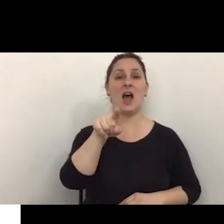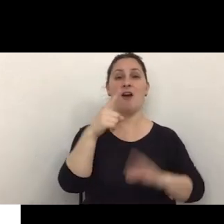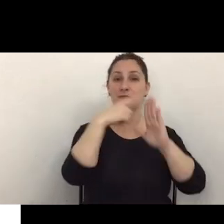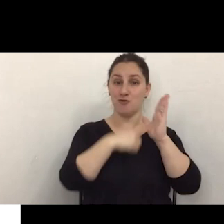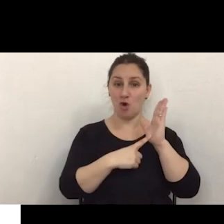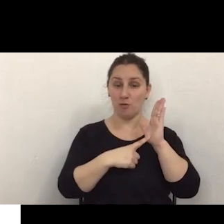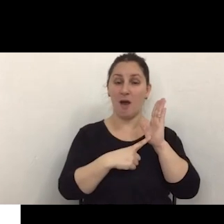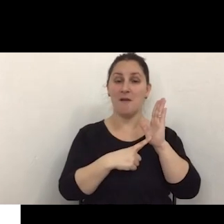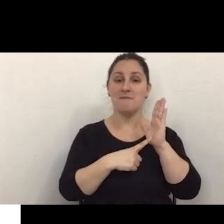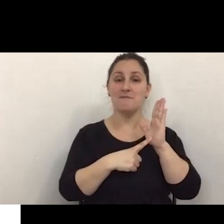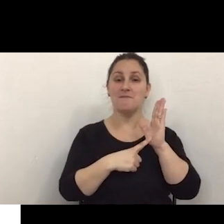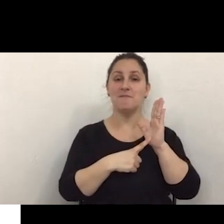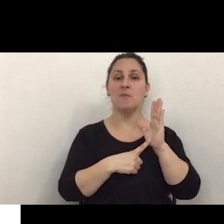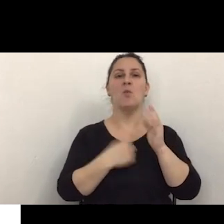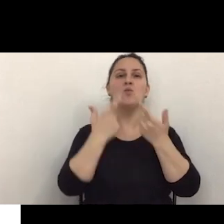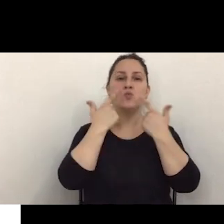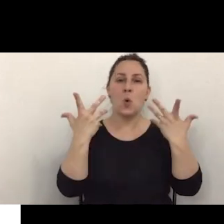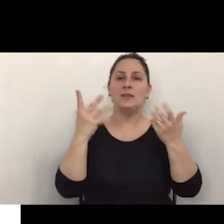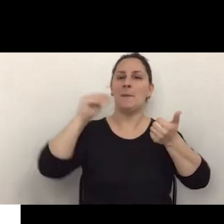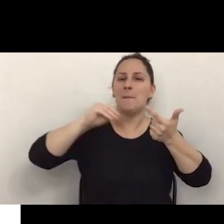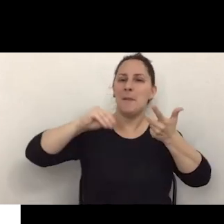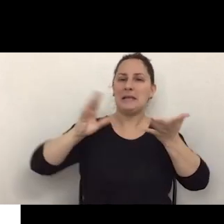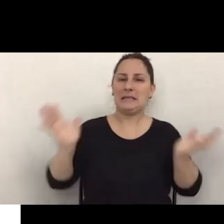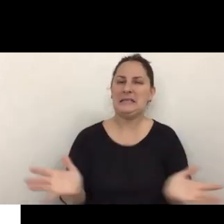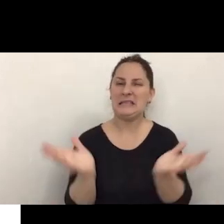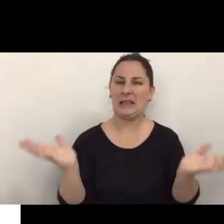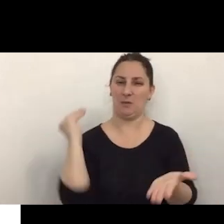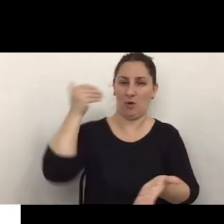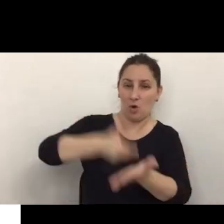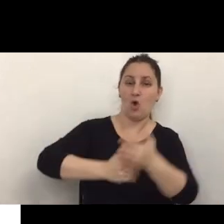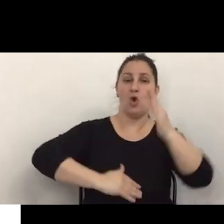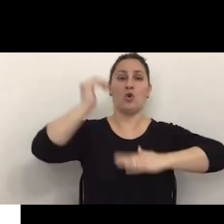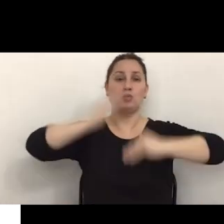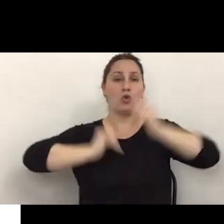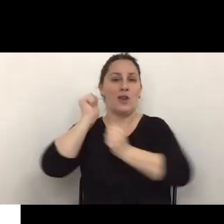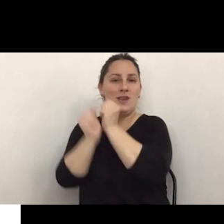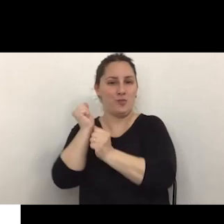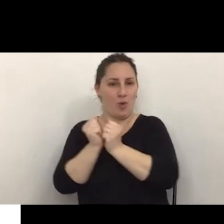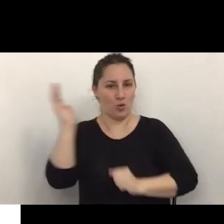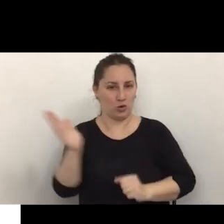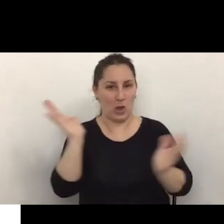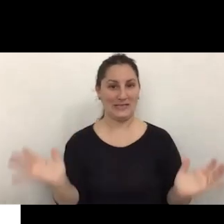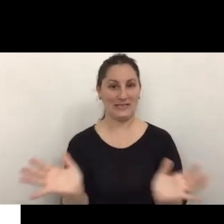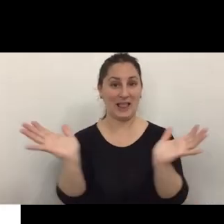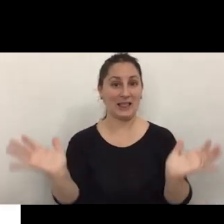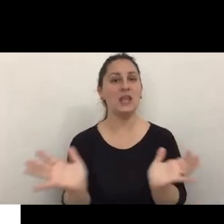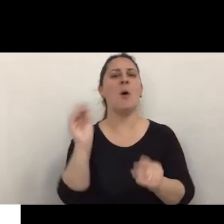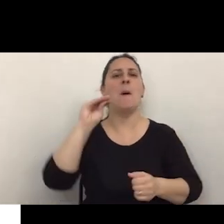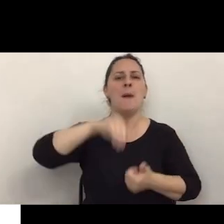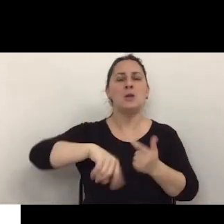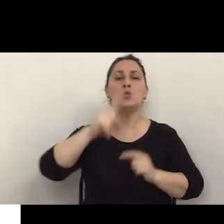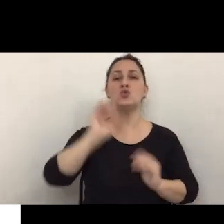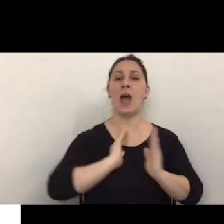lo que amplía sobre el incentivo a la inversión, construcción y producción es una ampliación por un año,